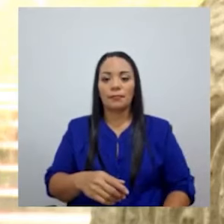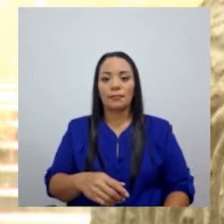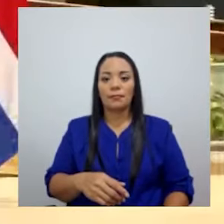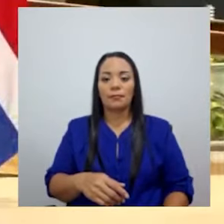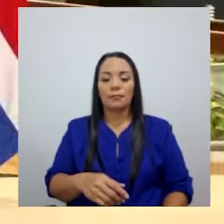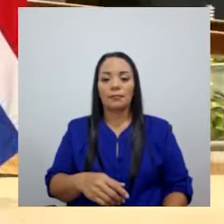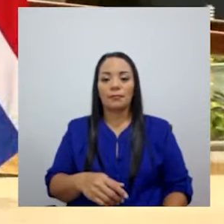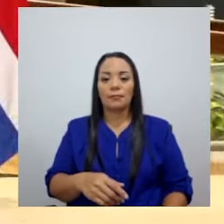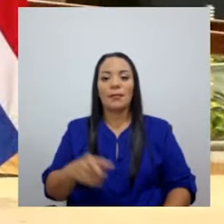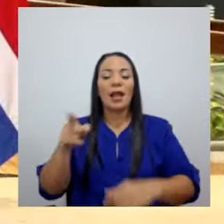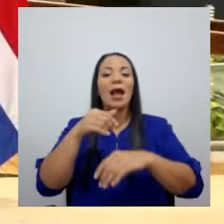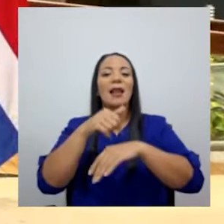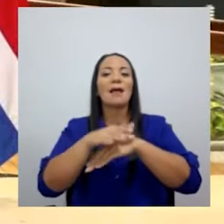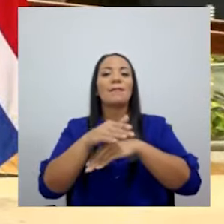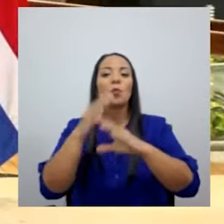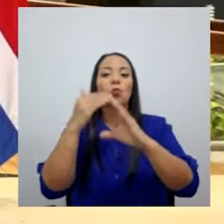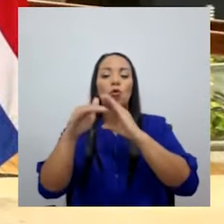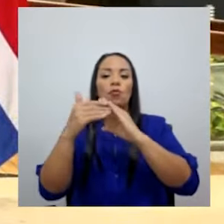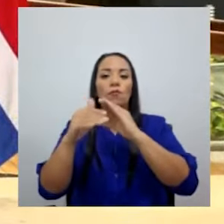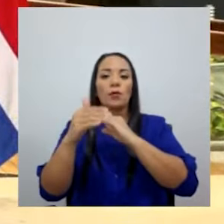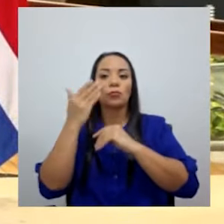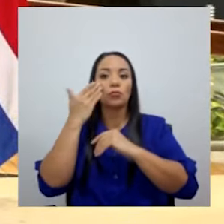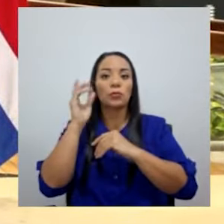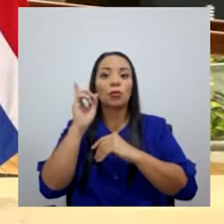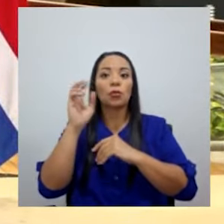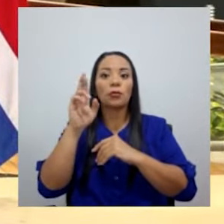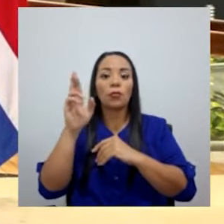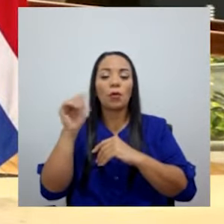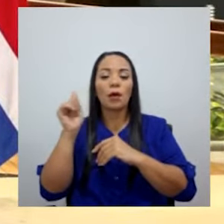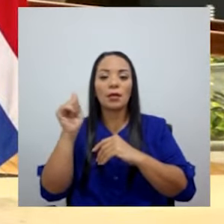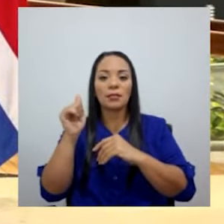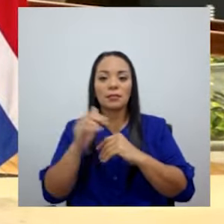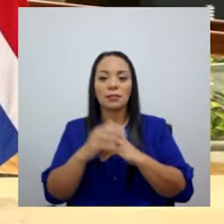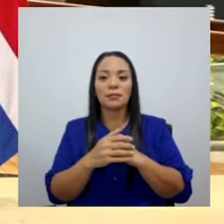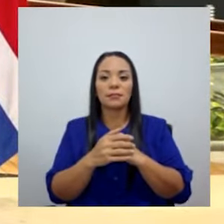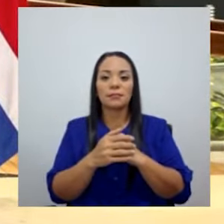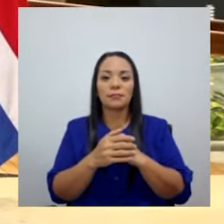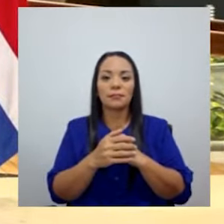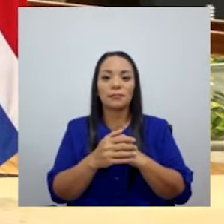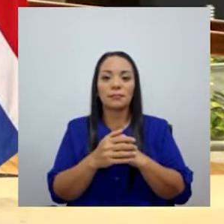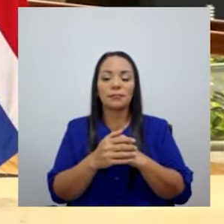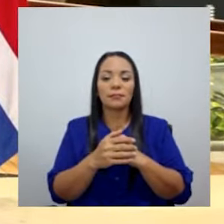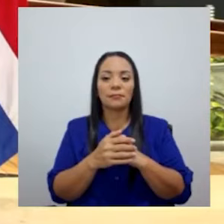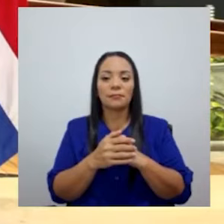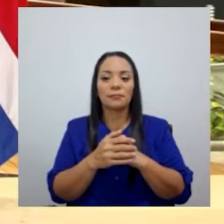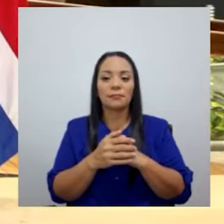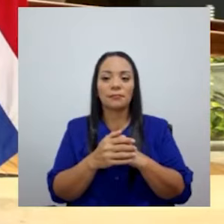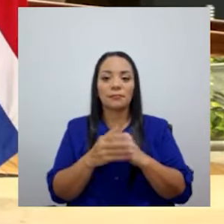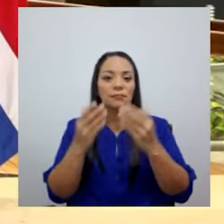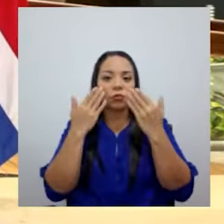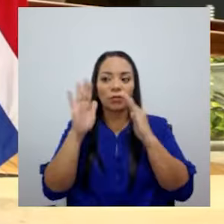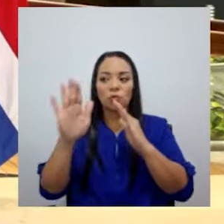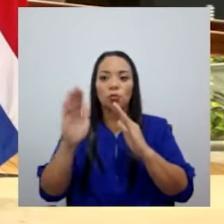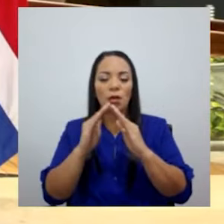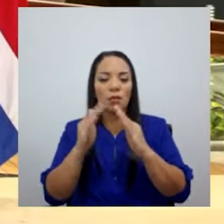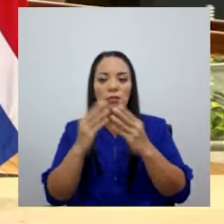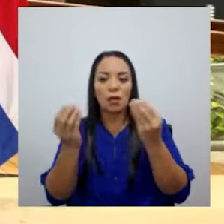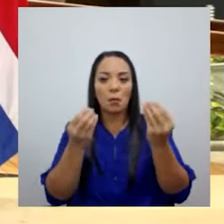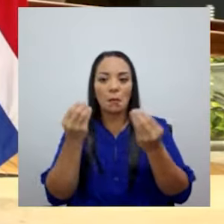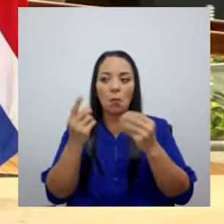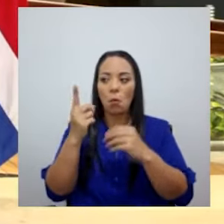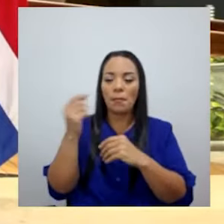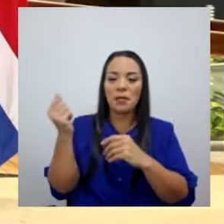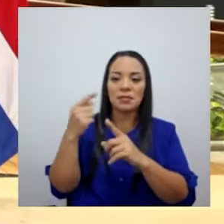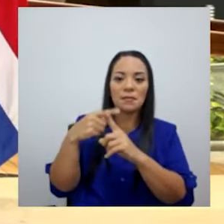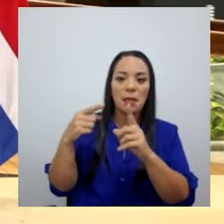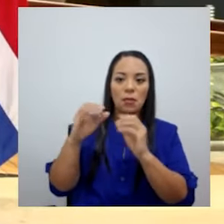él y a doña Rosalía, porque yo no sé dónde está don Rodrigo. Bueno, la fuimos a dejar. Me imagino que está en su casa o... Hace como mes y